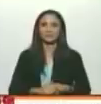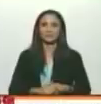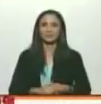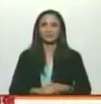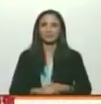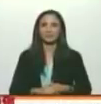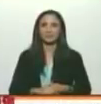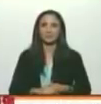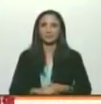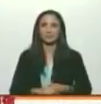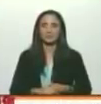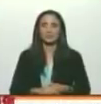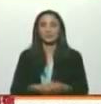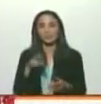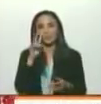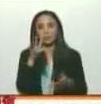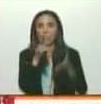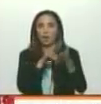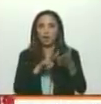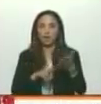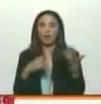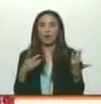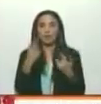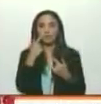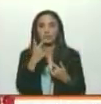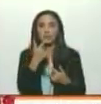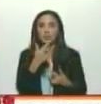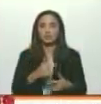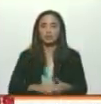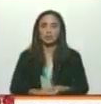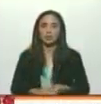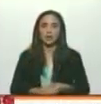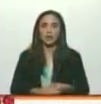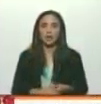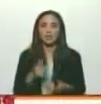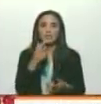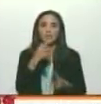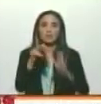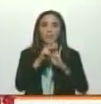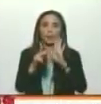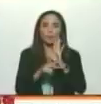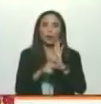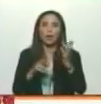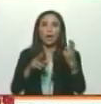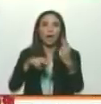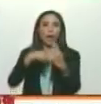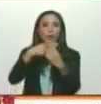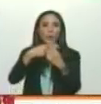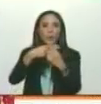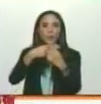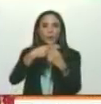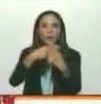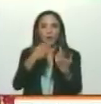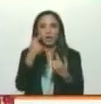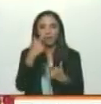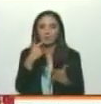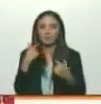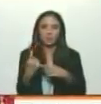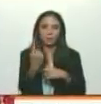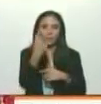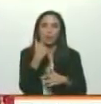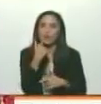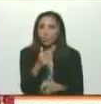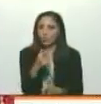Ah, pero es que la cosa, vale. La etiqueta, me dice Roca que la etiqueta del programa está de primero y yo estoy de tercero. Imagínate tú, yo tengo nada que ver. Yo solo